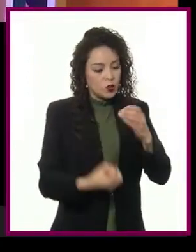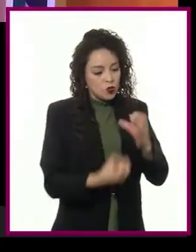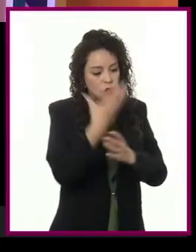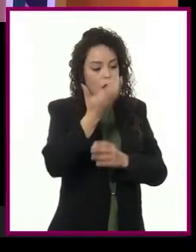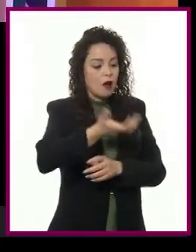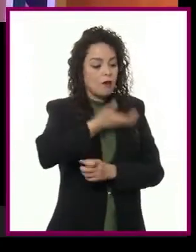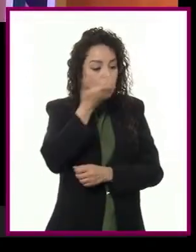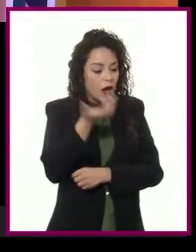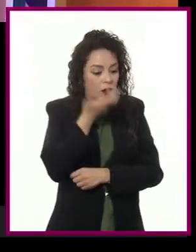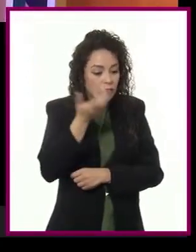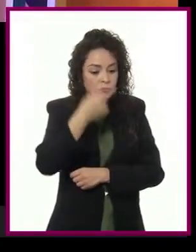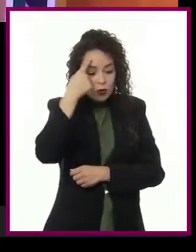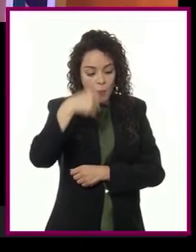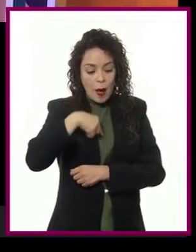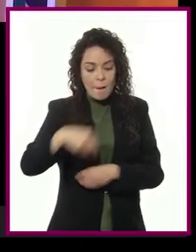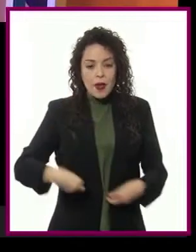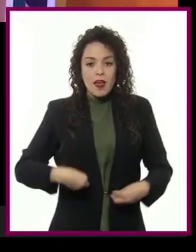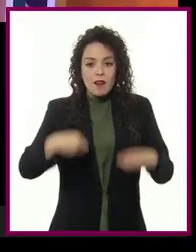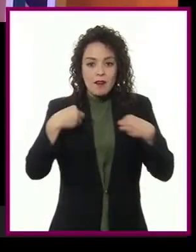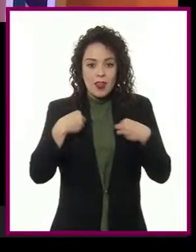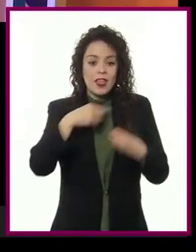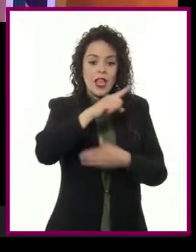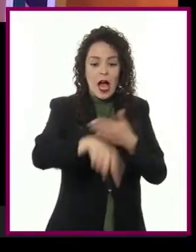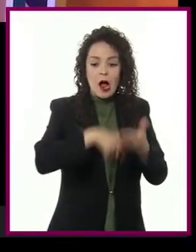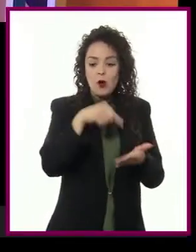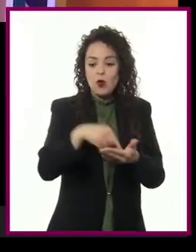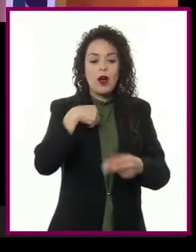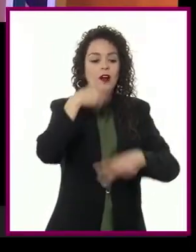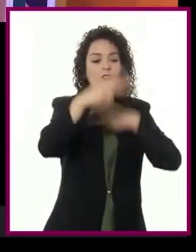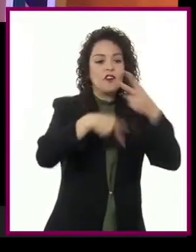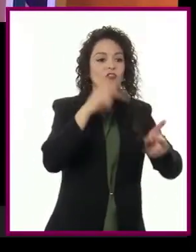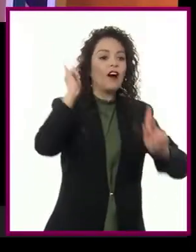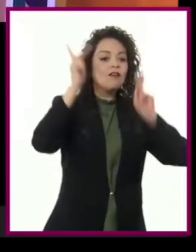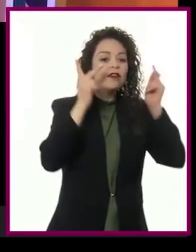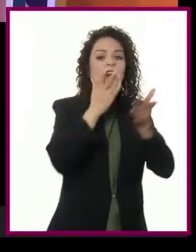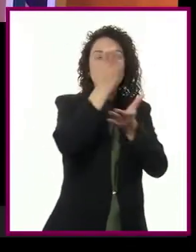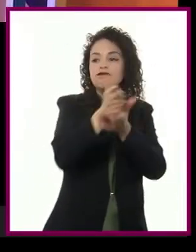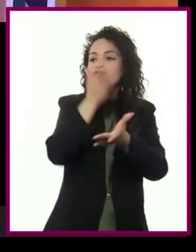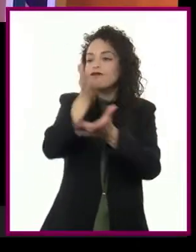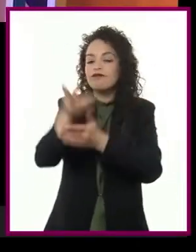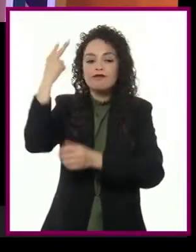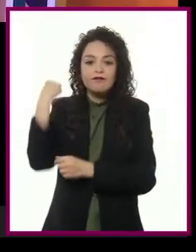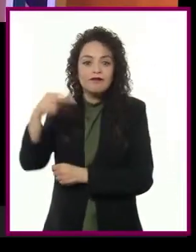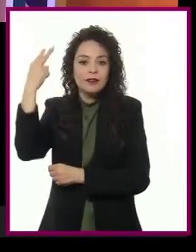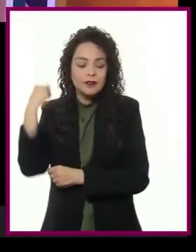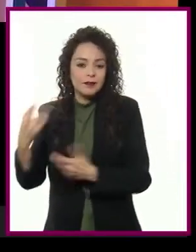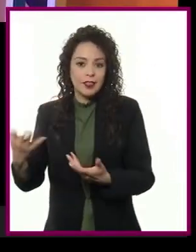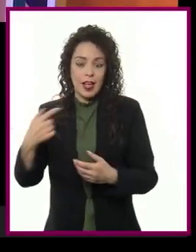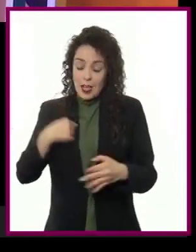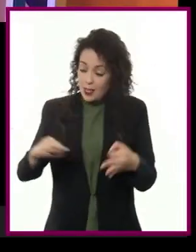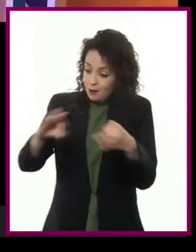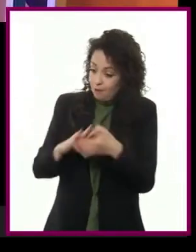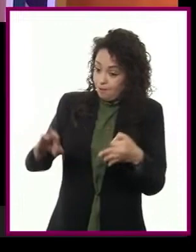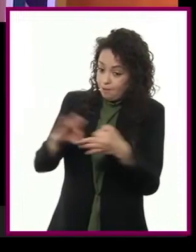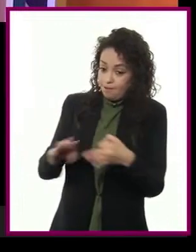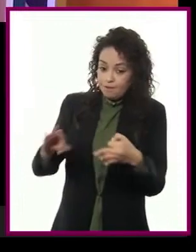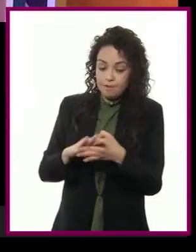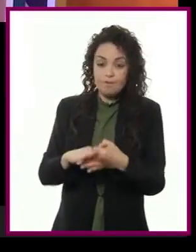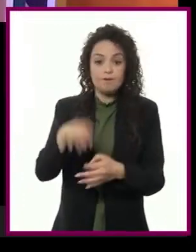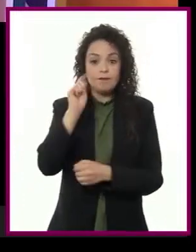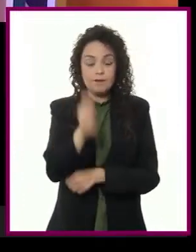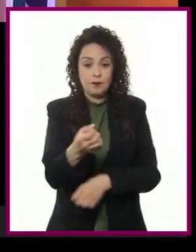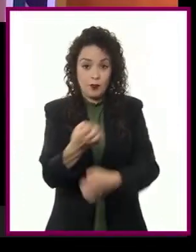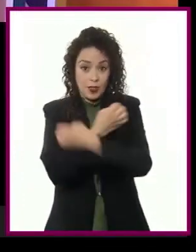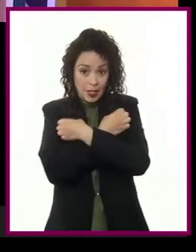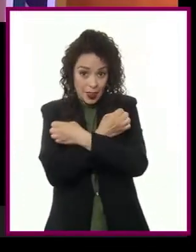y costumbres de los lugares visitados. Constantemente procuré una